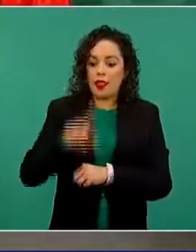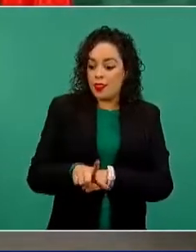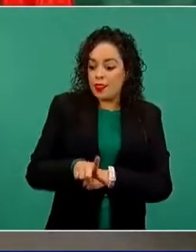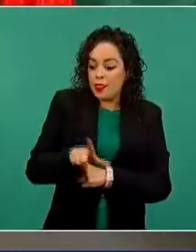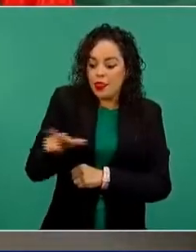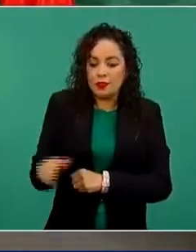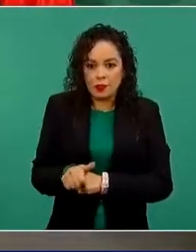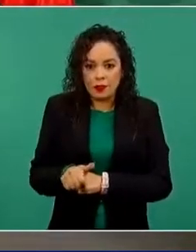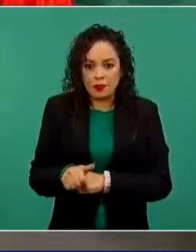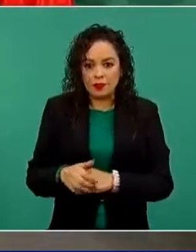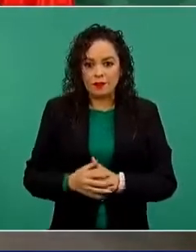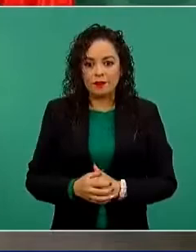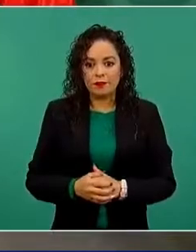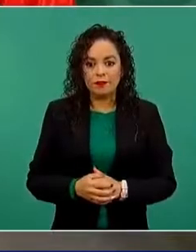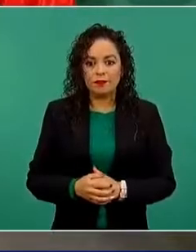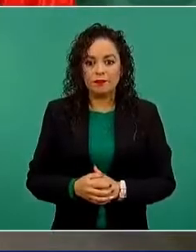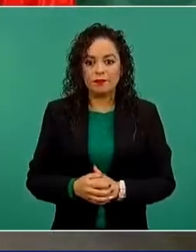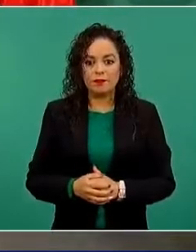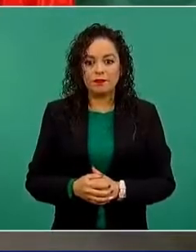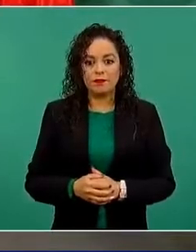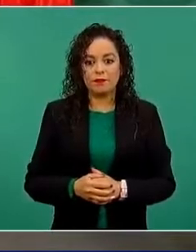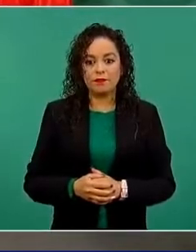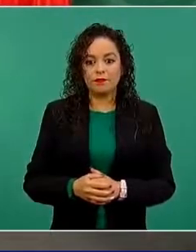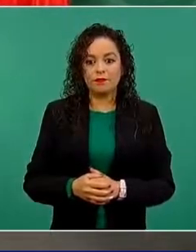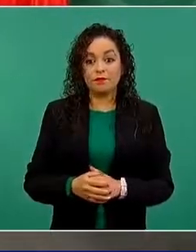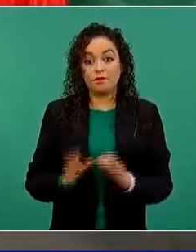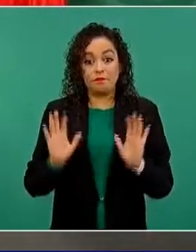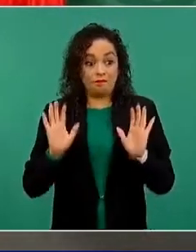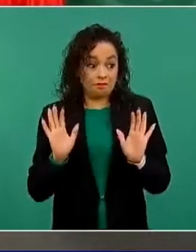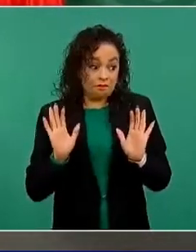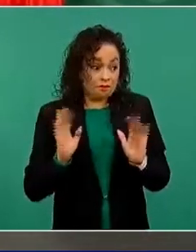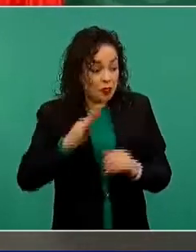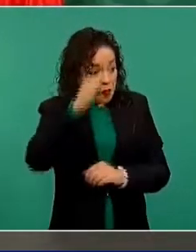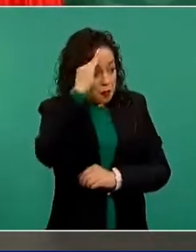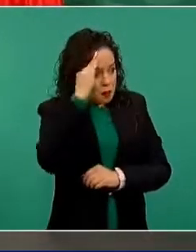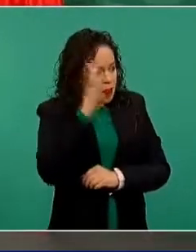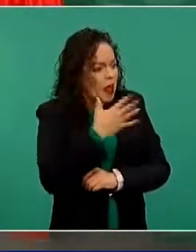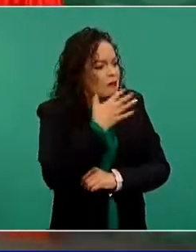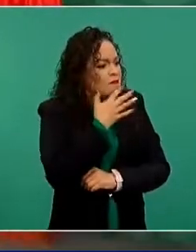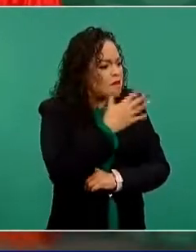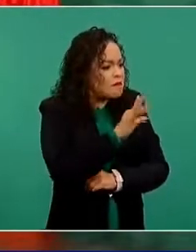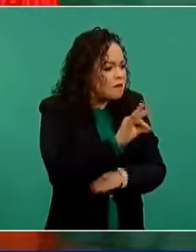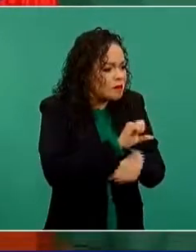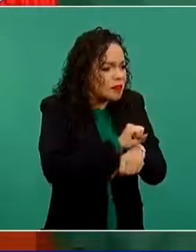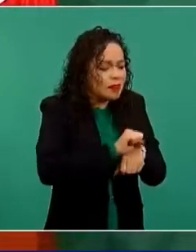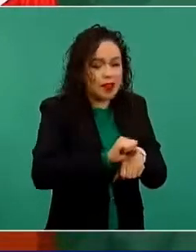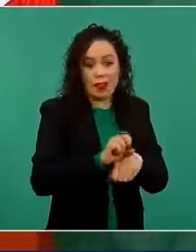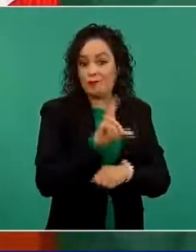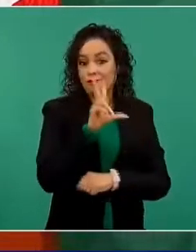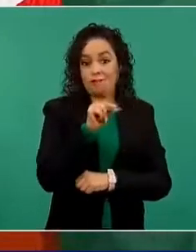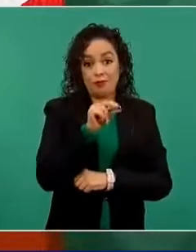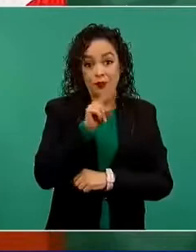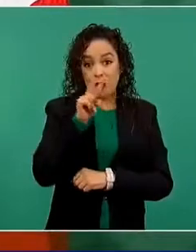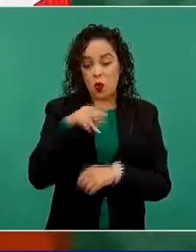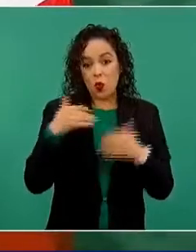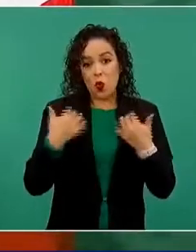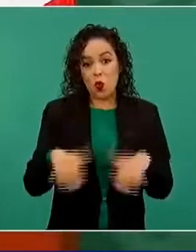Mexicana. Puede parecer una cosa menor, pero es muy profunda.